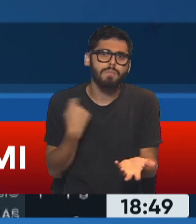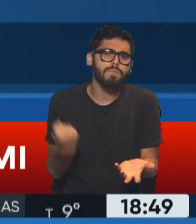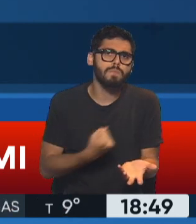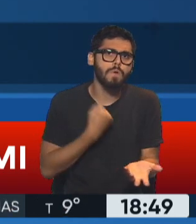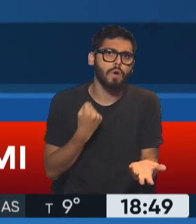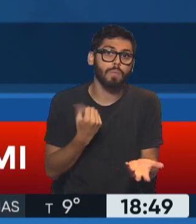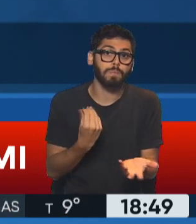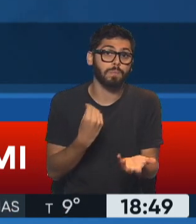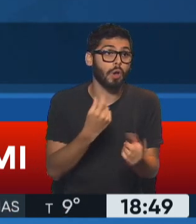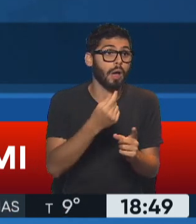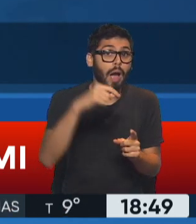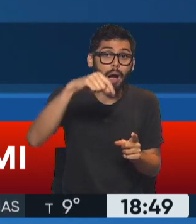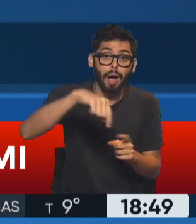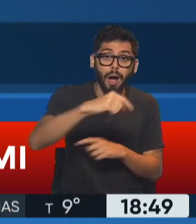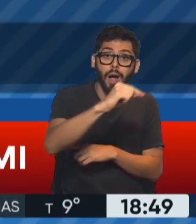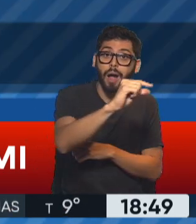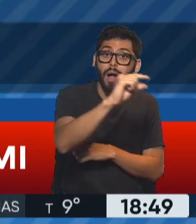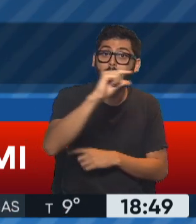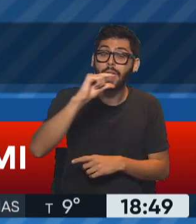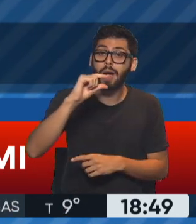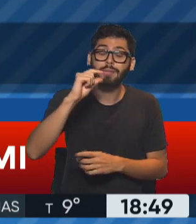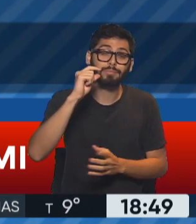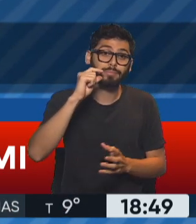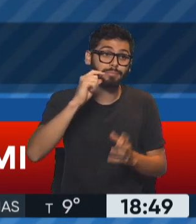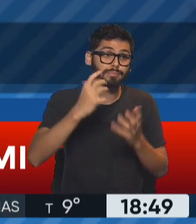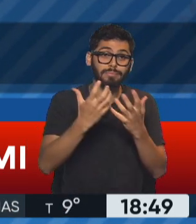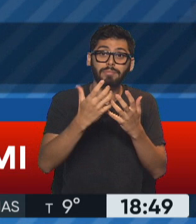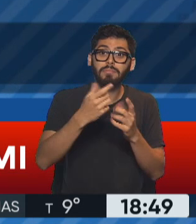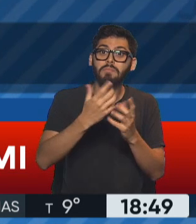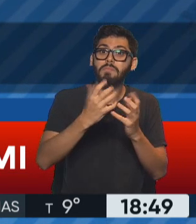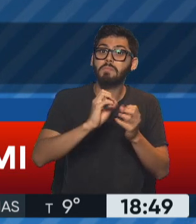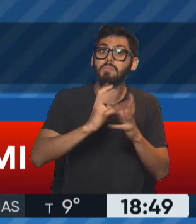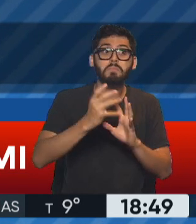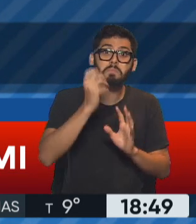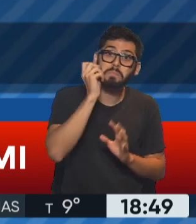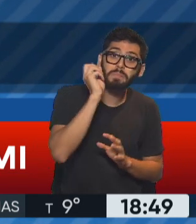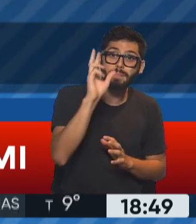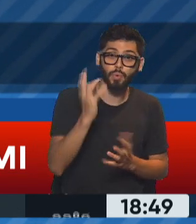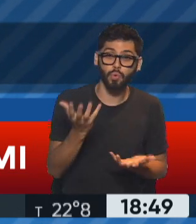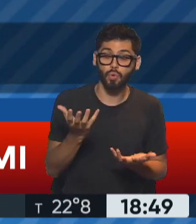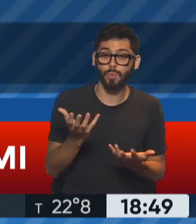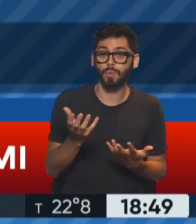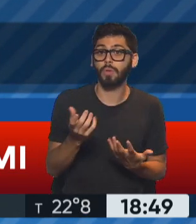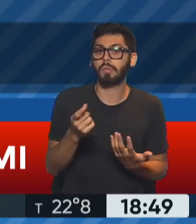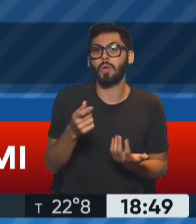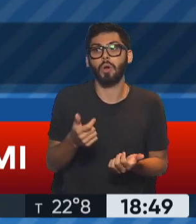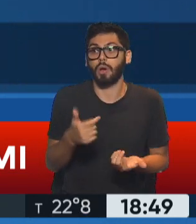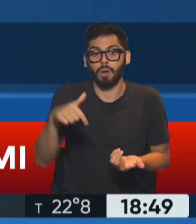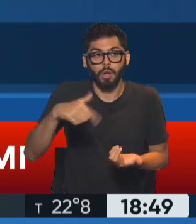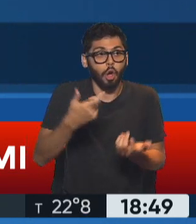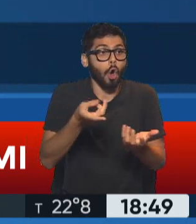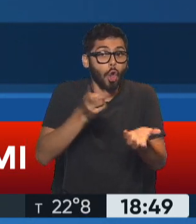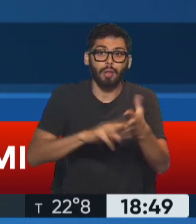el peor crédito que podés tomar. Entonces la verdad es que sí, no está bien estar de nuevo en manos del